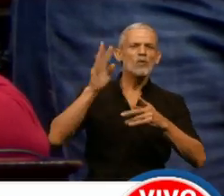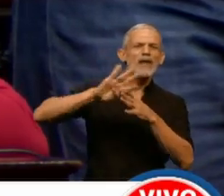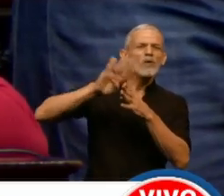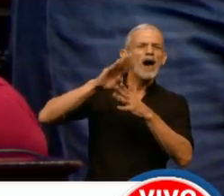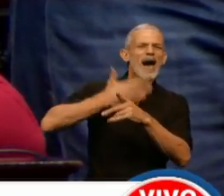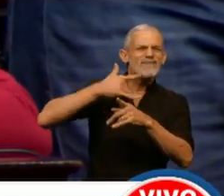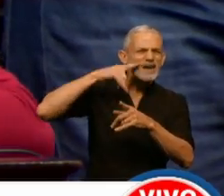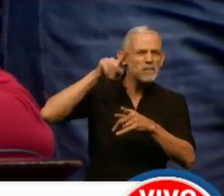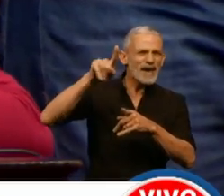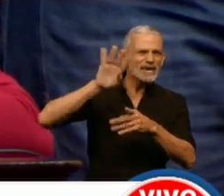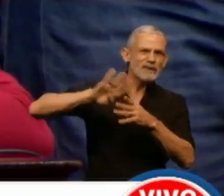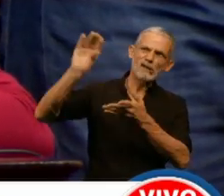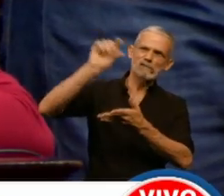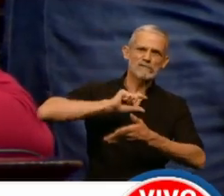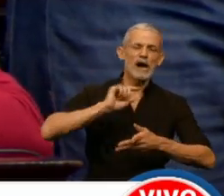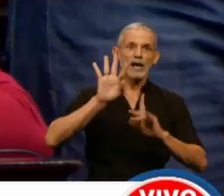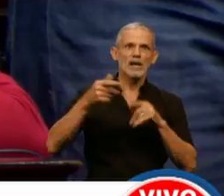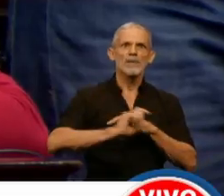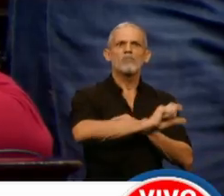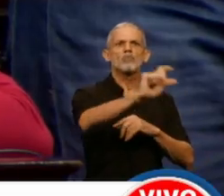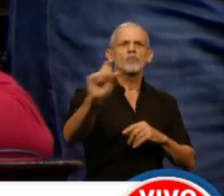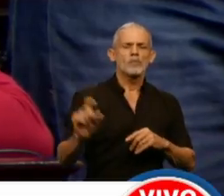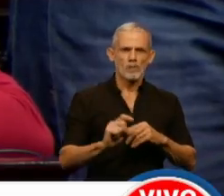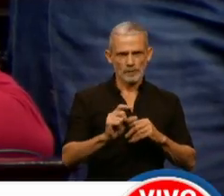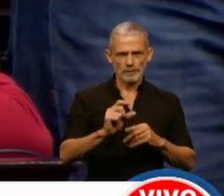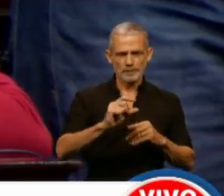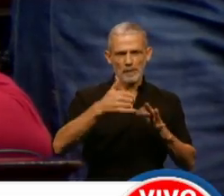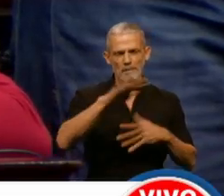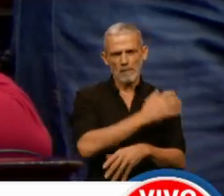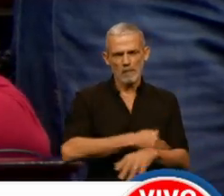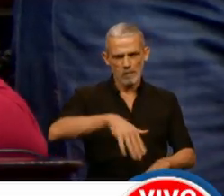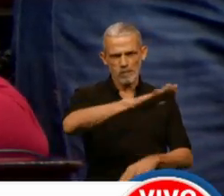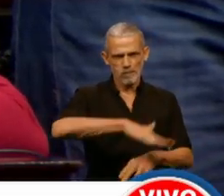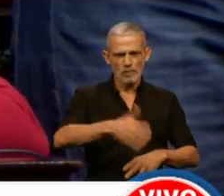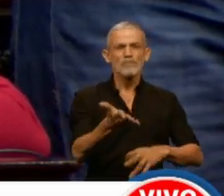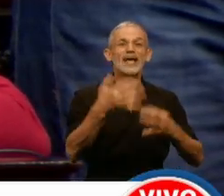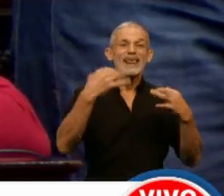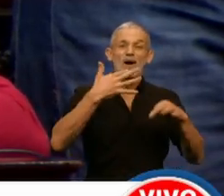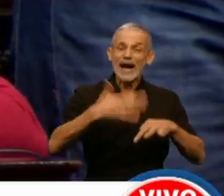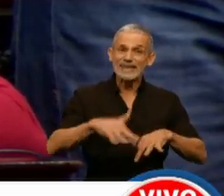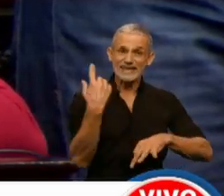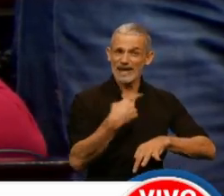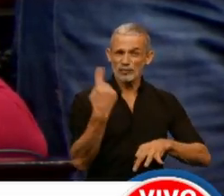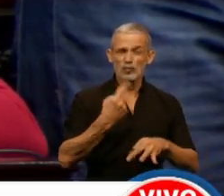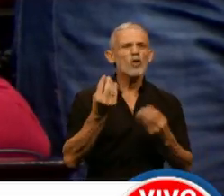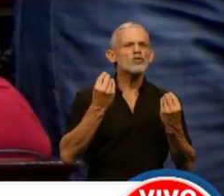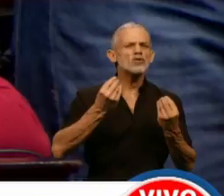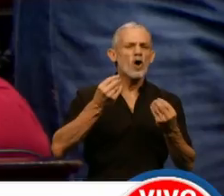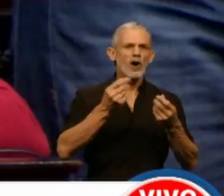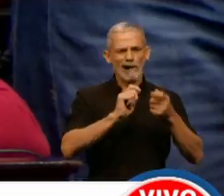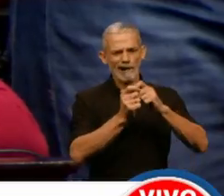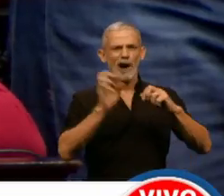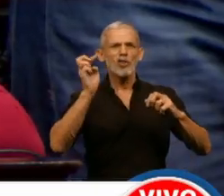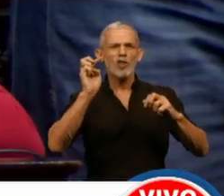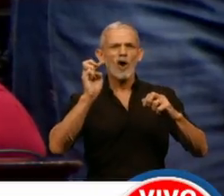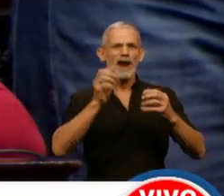también se pasó a una deuda de consumo de los más y las más vulnerables hay que entender que cuando se dolariza el